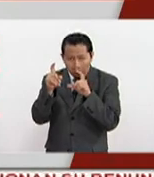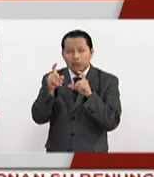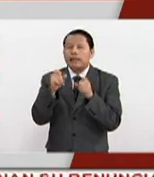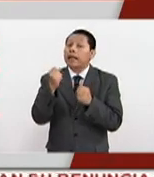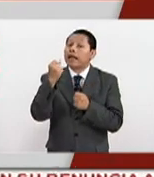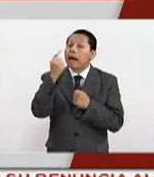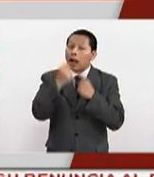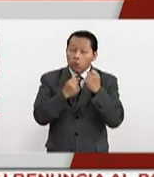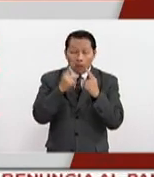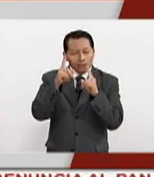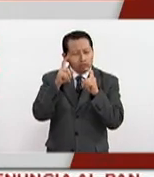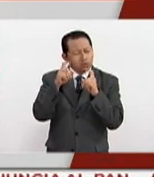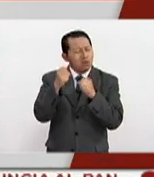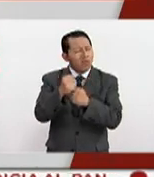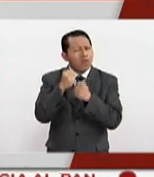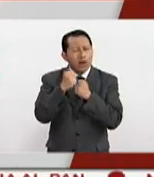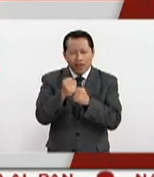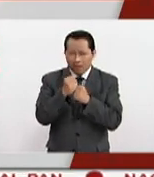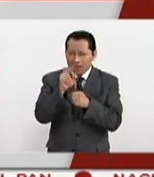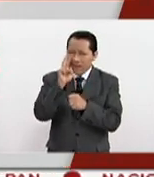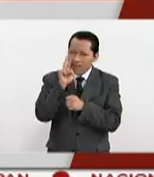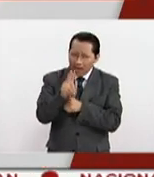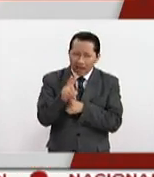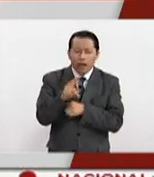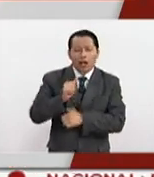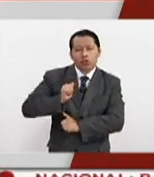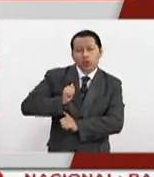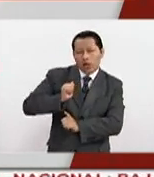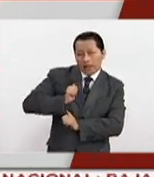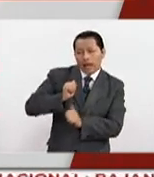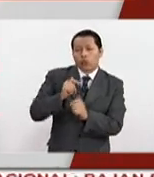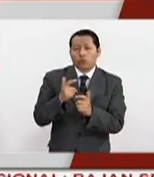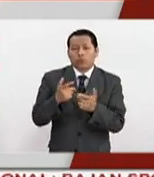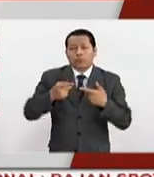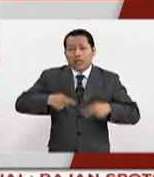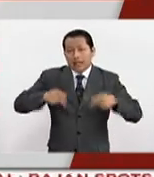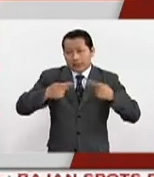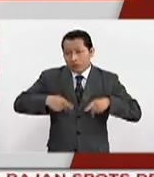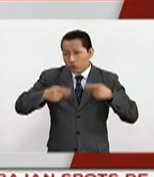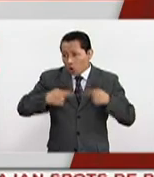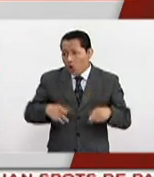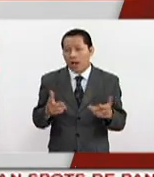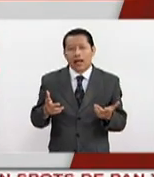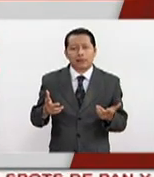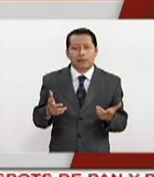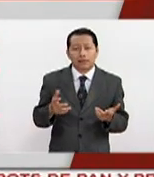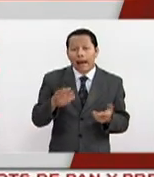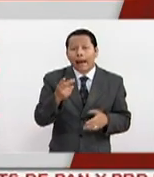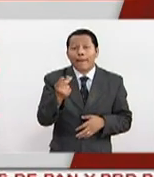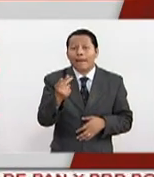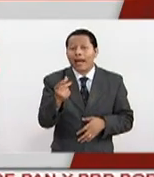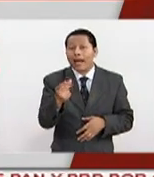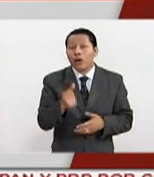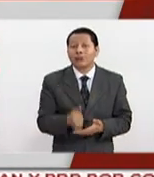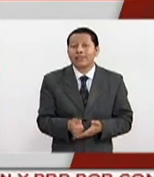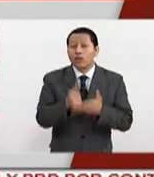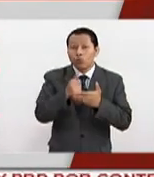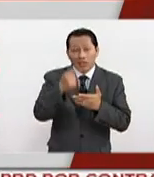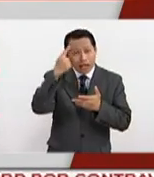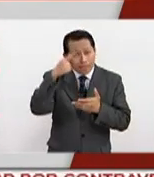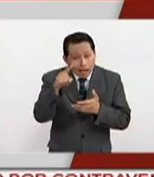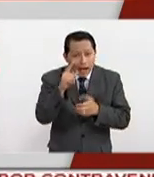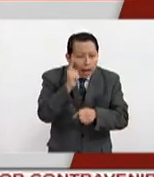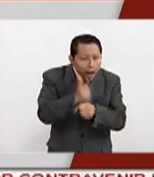que retrataron pues a soldados, a la sociedad civil, a los perros que ayudaron también a los